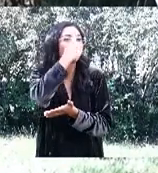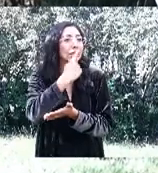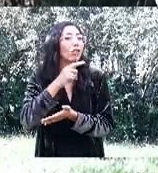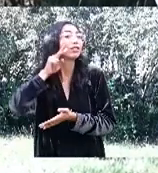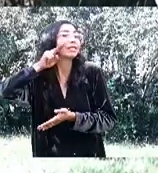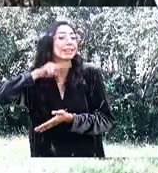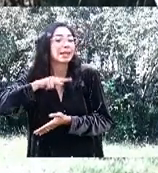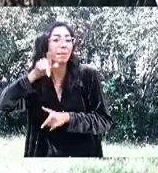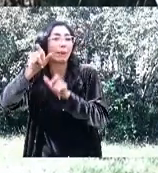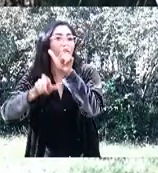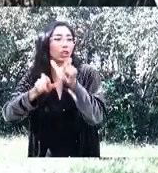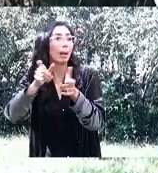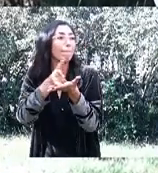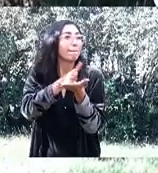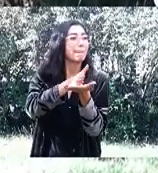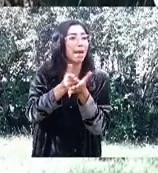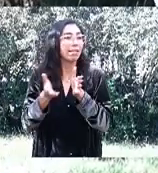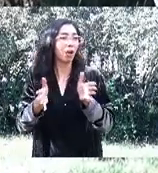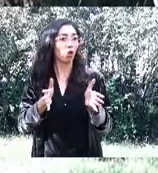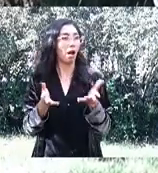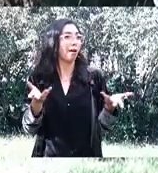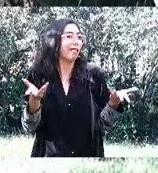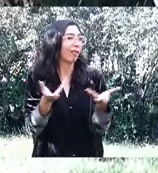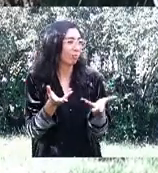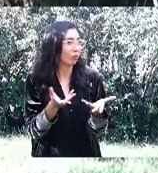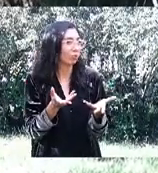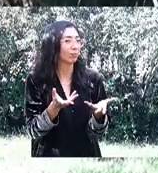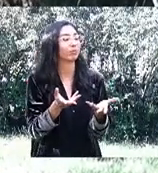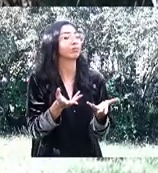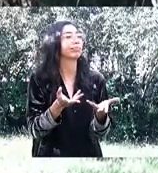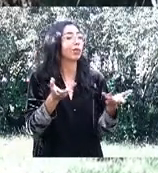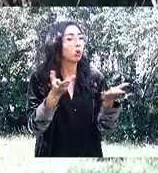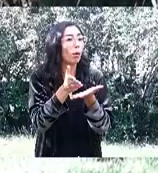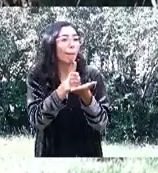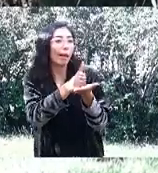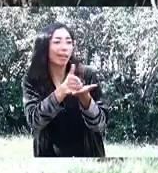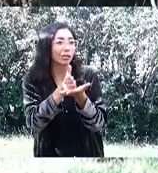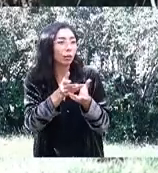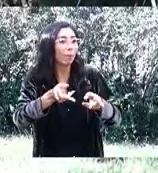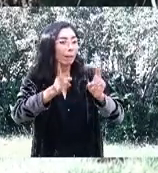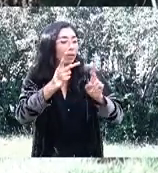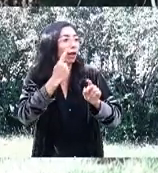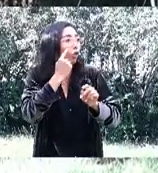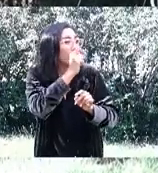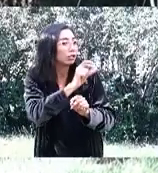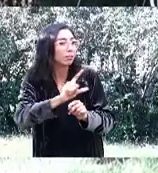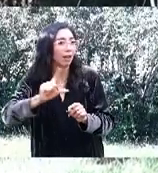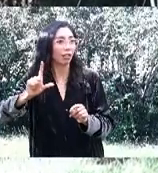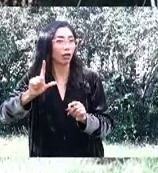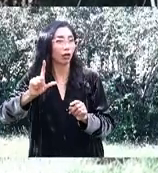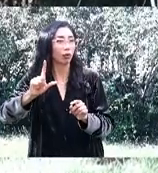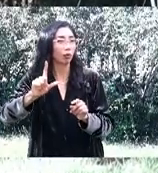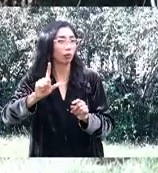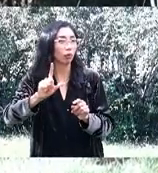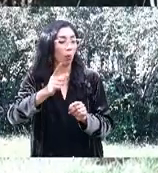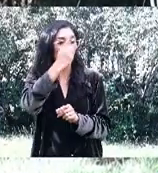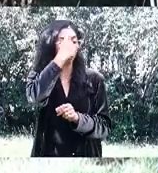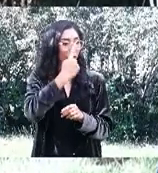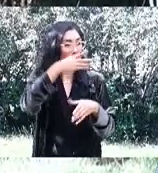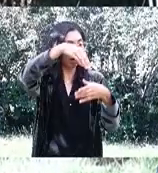mediadores Cómo la mediación activa el conocimiento es posible que un museo tenga una escuela de